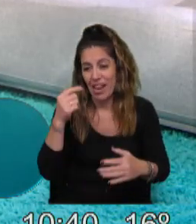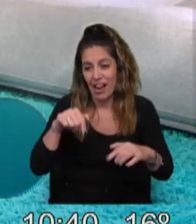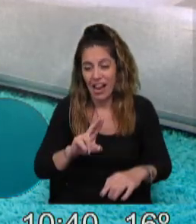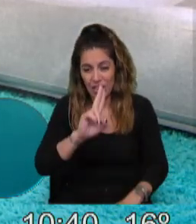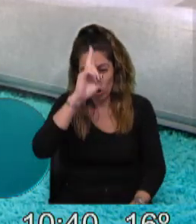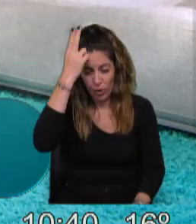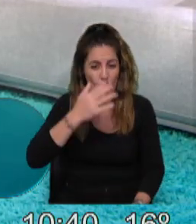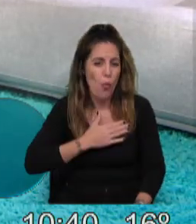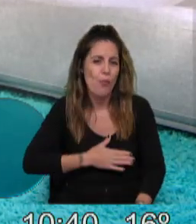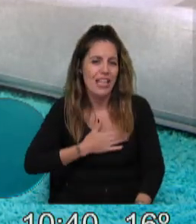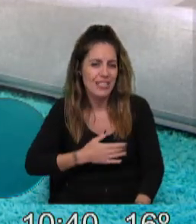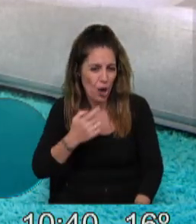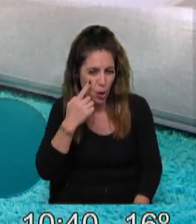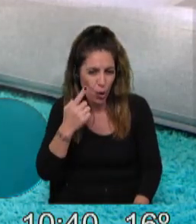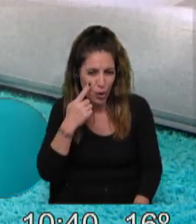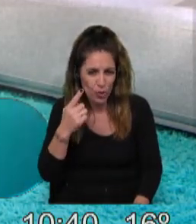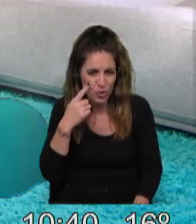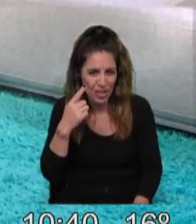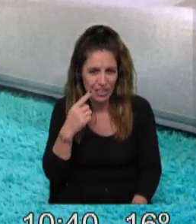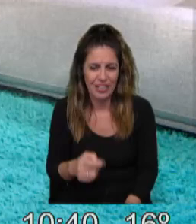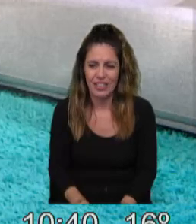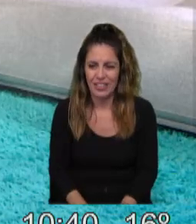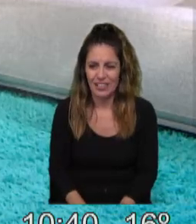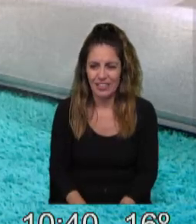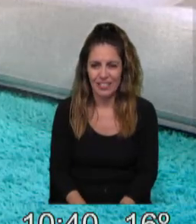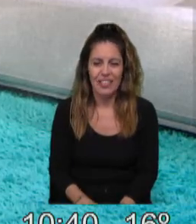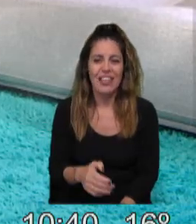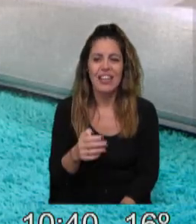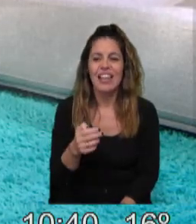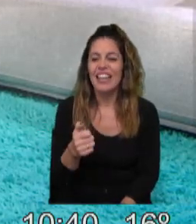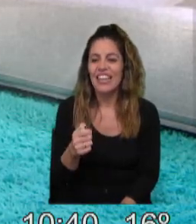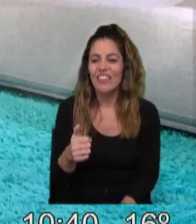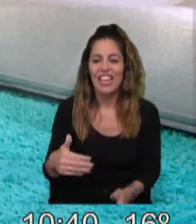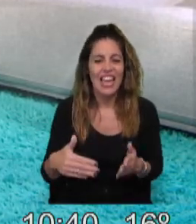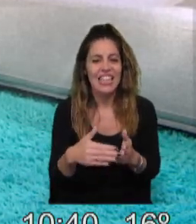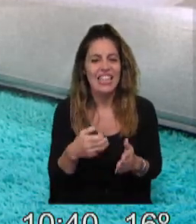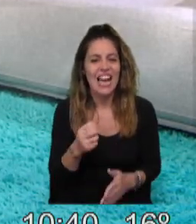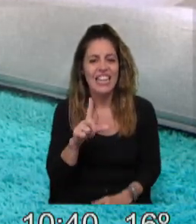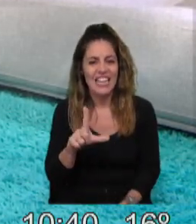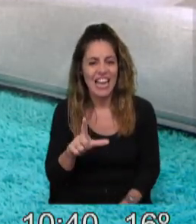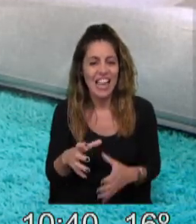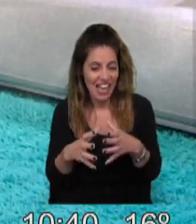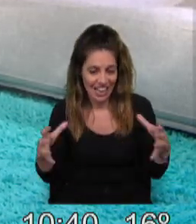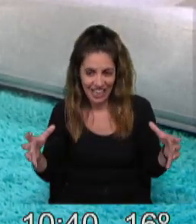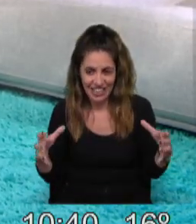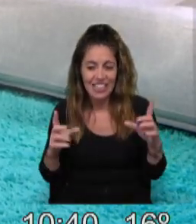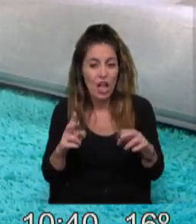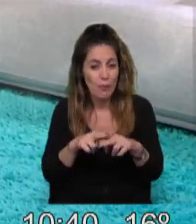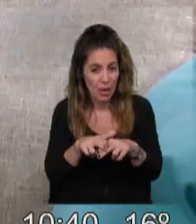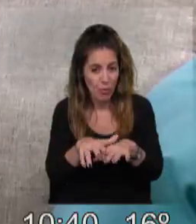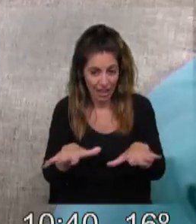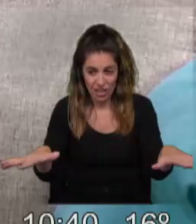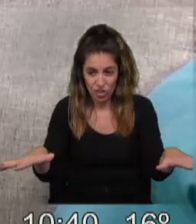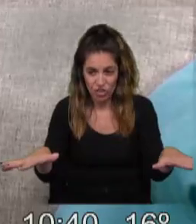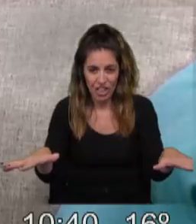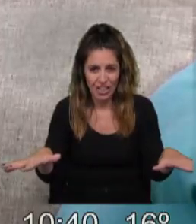verdad, un placer conocerte y un placer conocerte. De la gata Cerf, Rivera y Arenal Grande. Sí, estamos en las redes sociales también por De la Gata Surf. Arroba